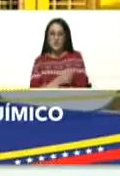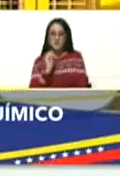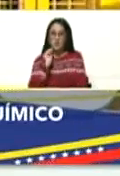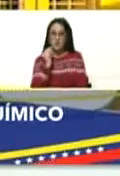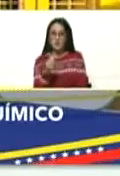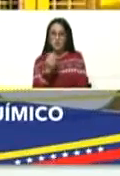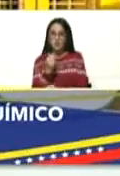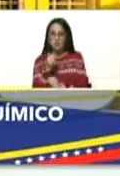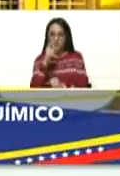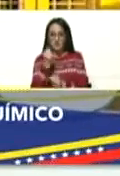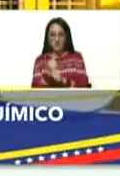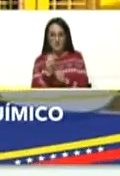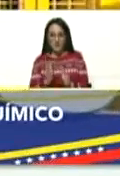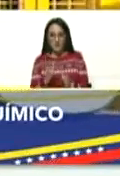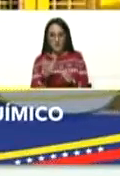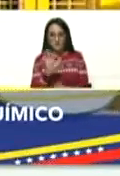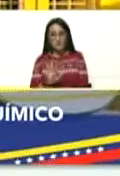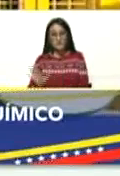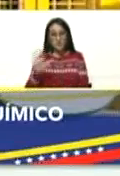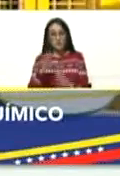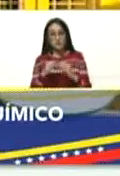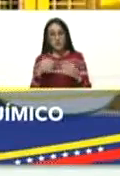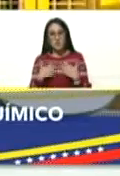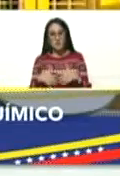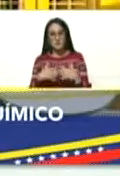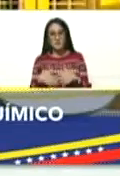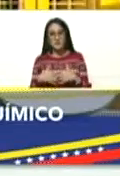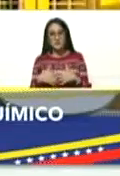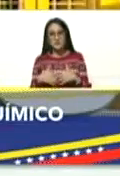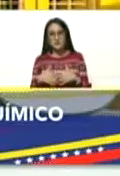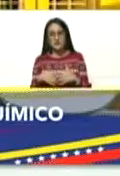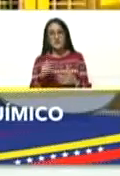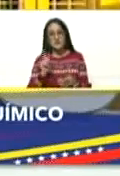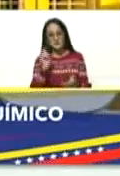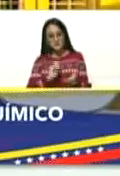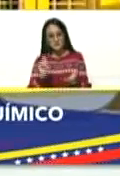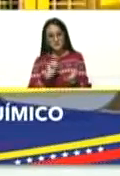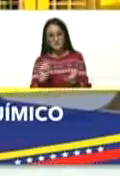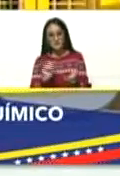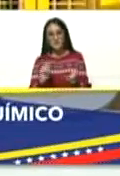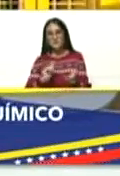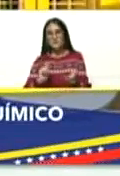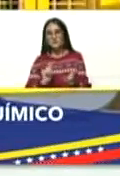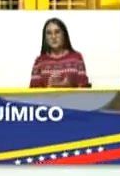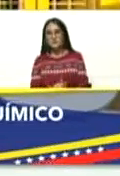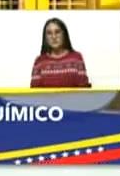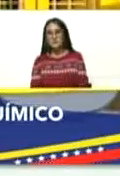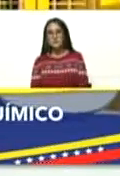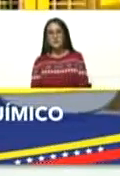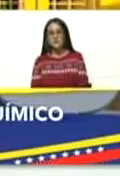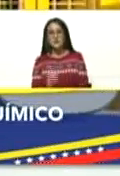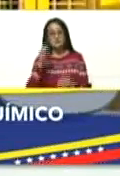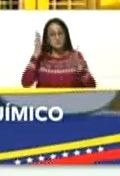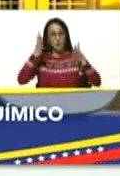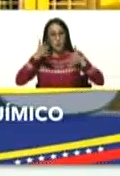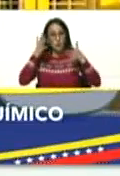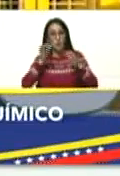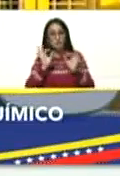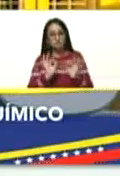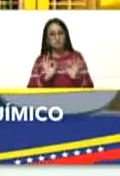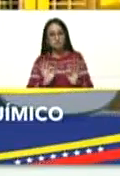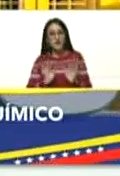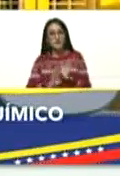juventud trabajadora en todas las empresas. Tomen nota que estos son orientaciones